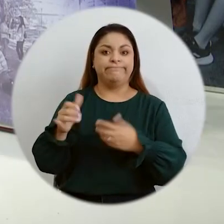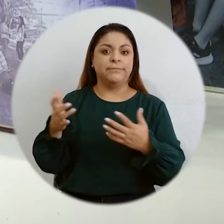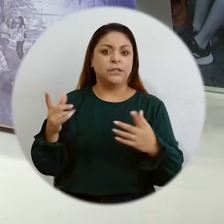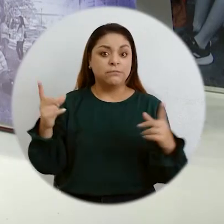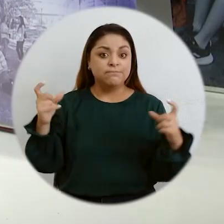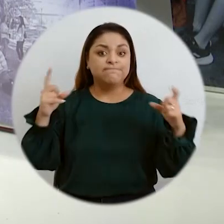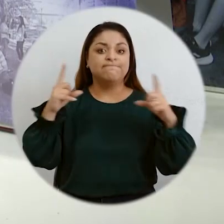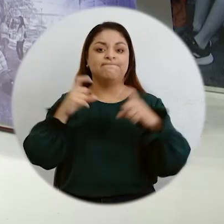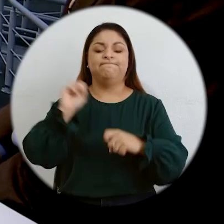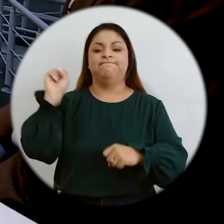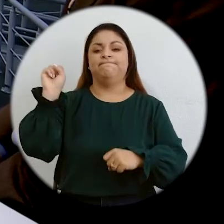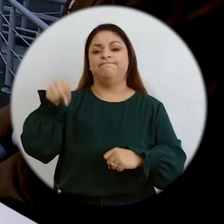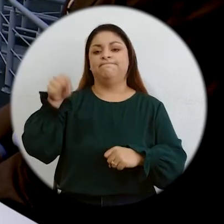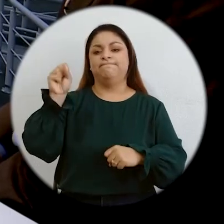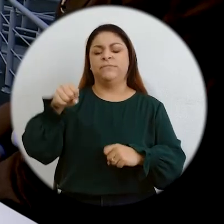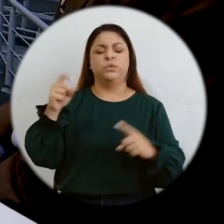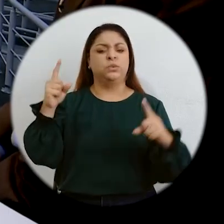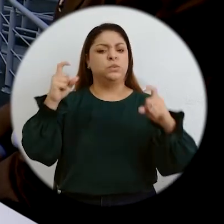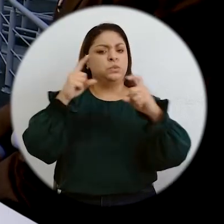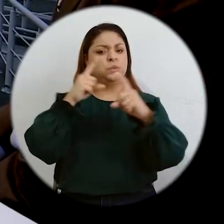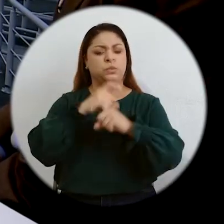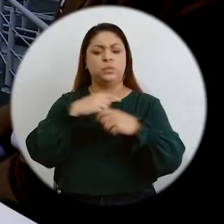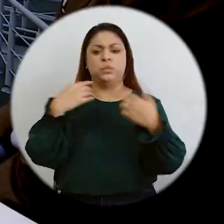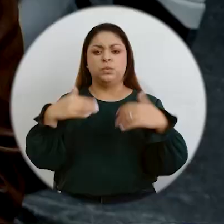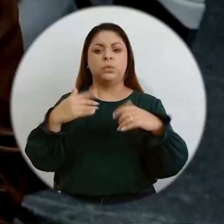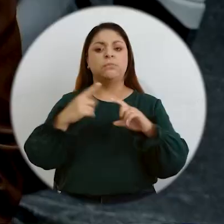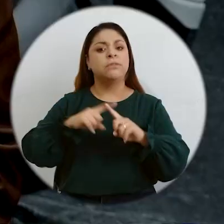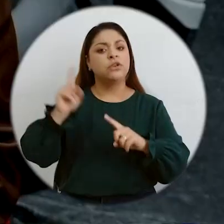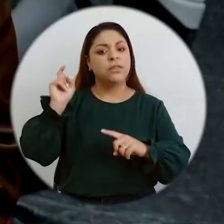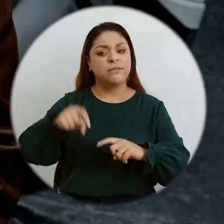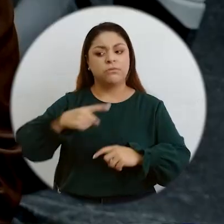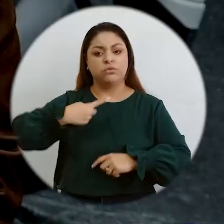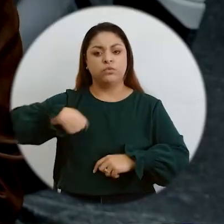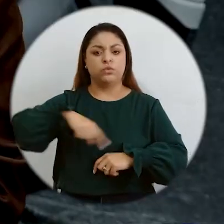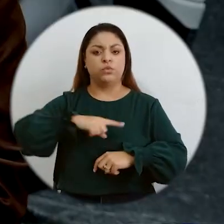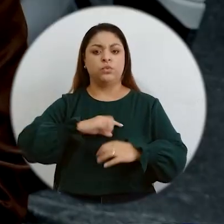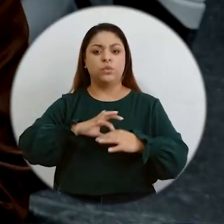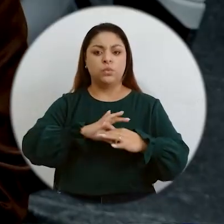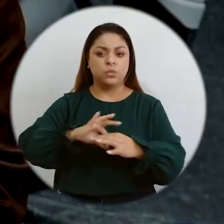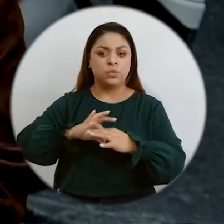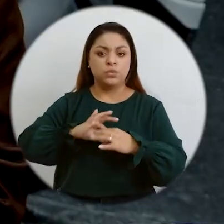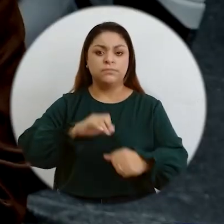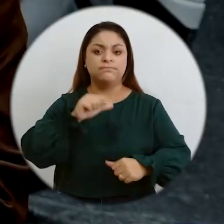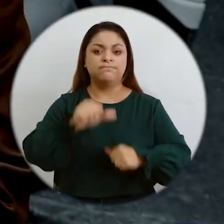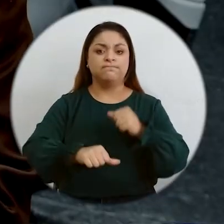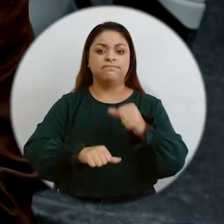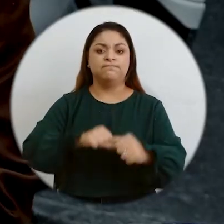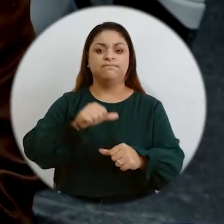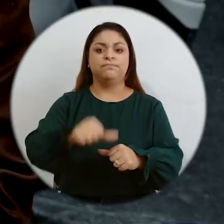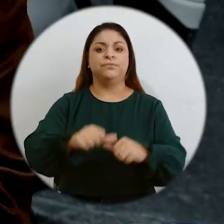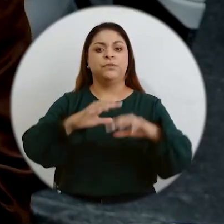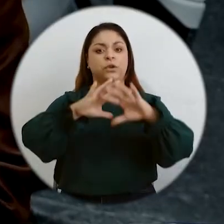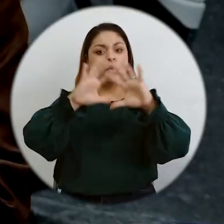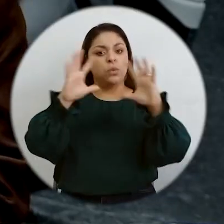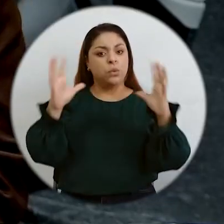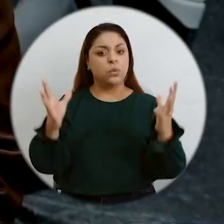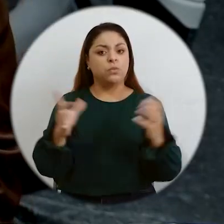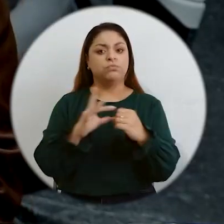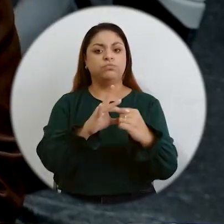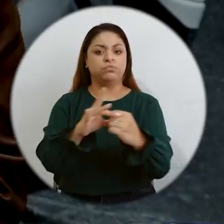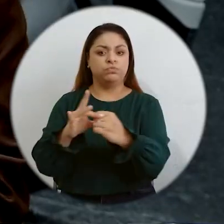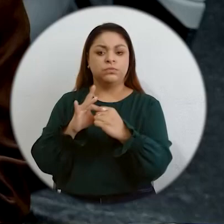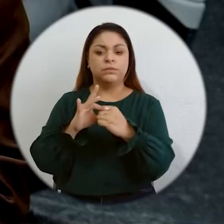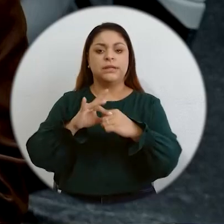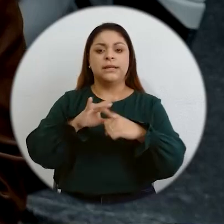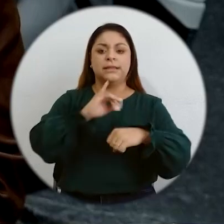complejos, sumamente complejos, pero para eso hay que unir esfuerzos globales, esfuerzos regionales,